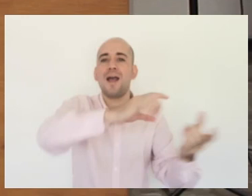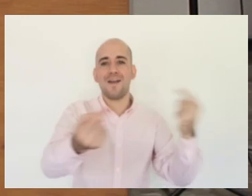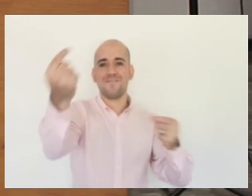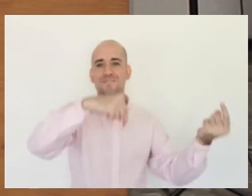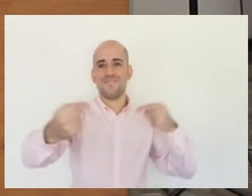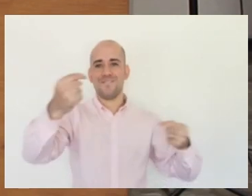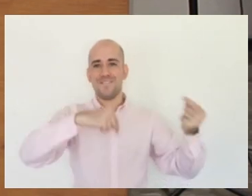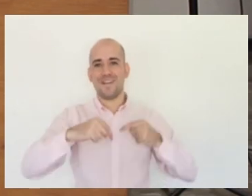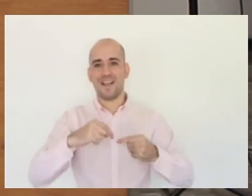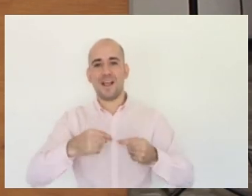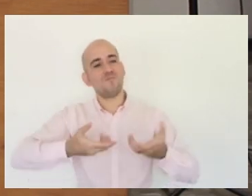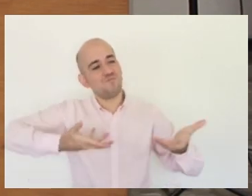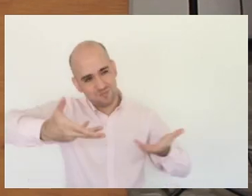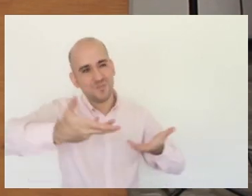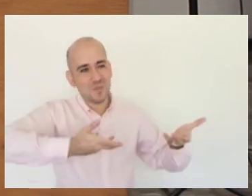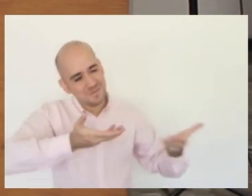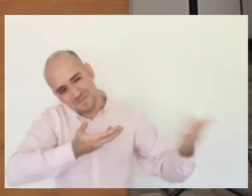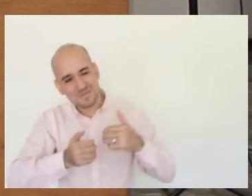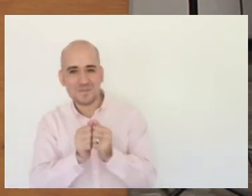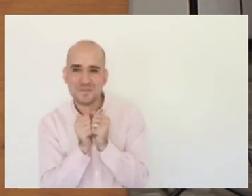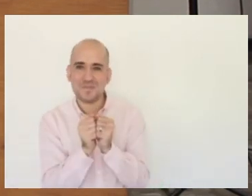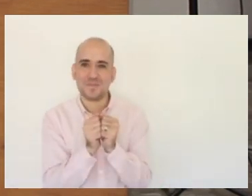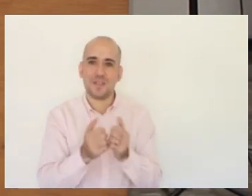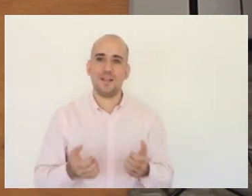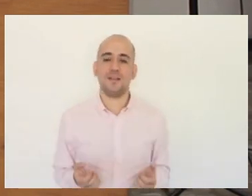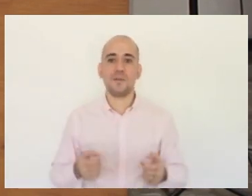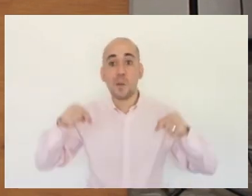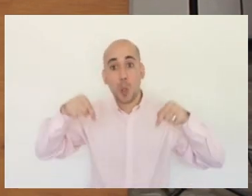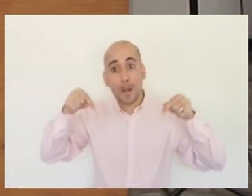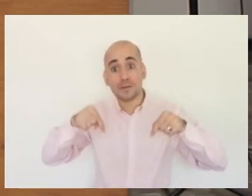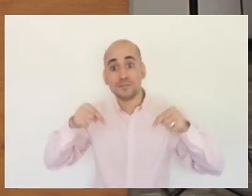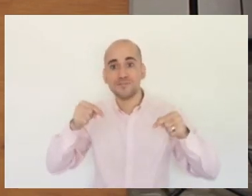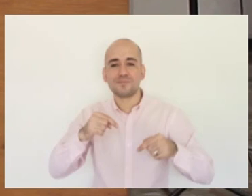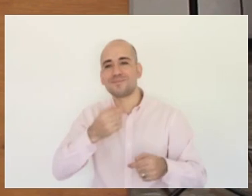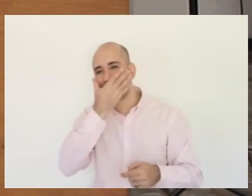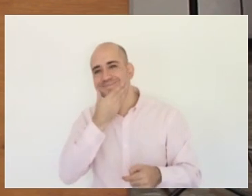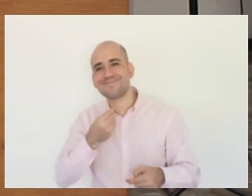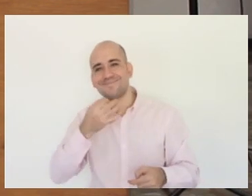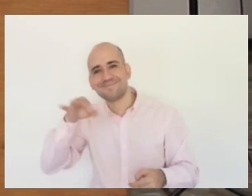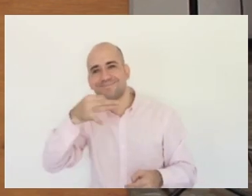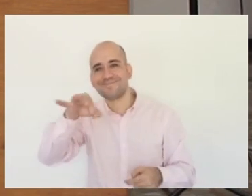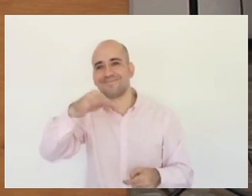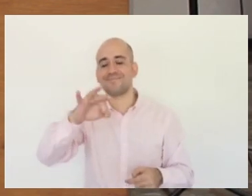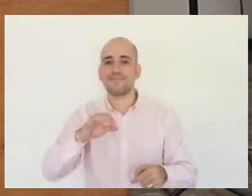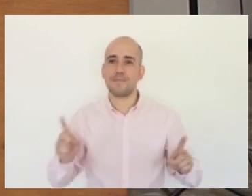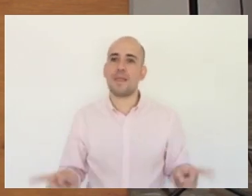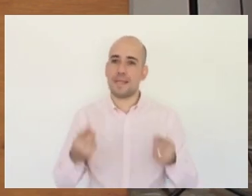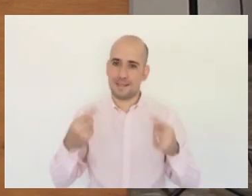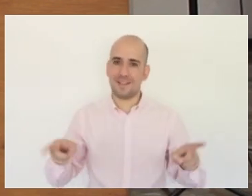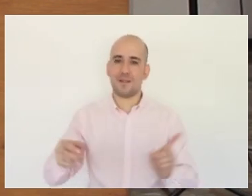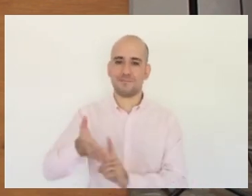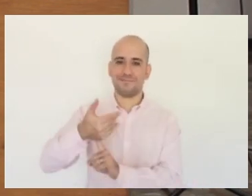que llegan de otros confines. Parafraseando una vieja canción preñada de emoción, a vivir en